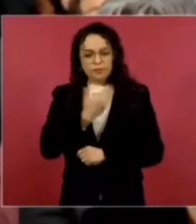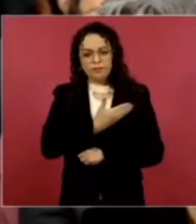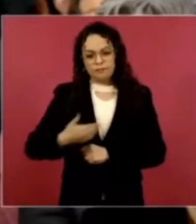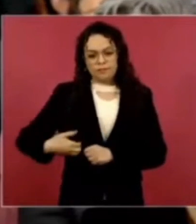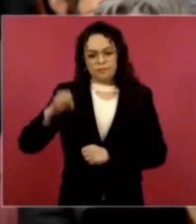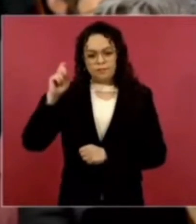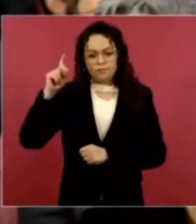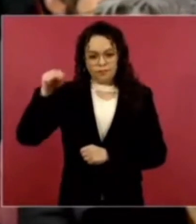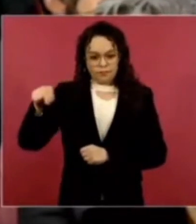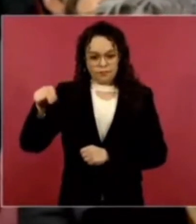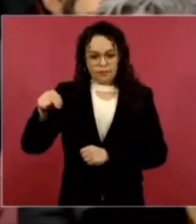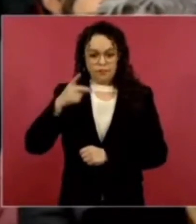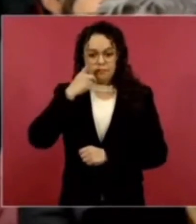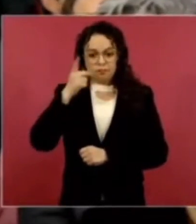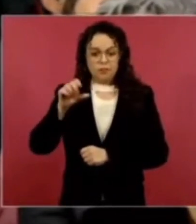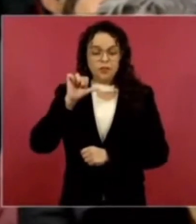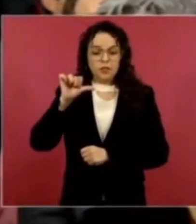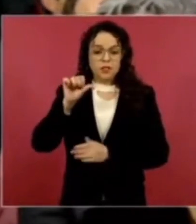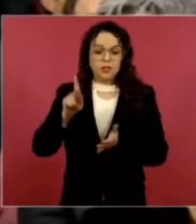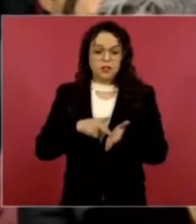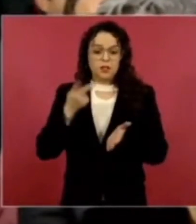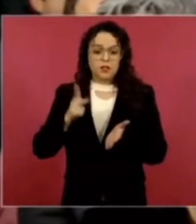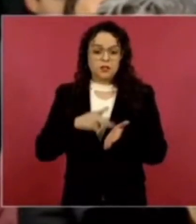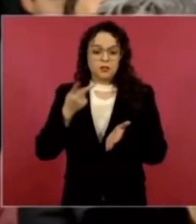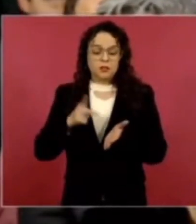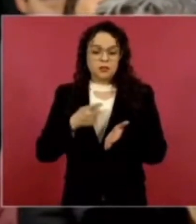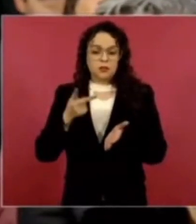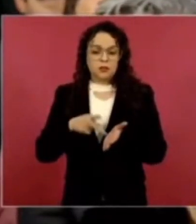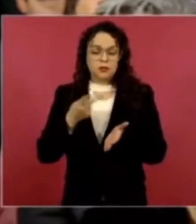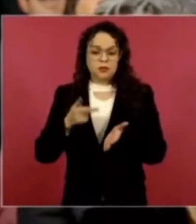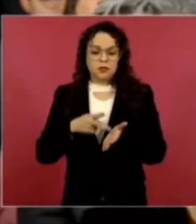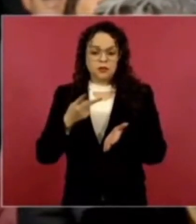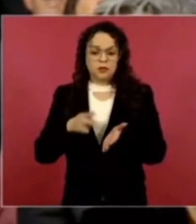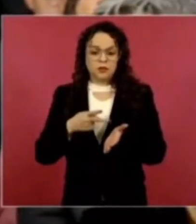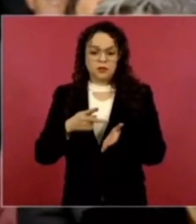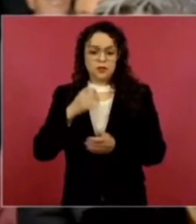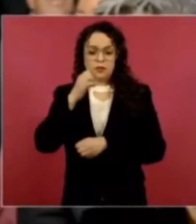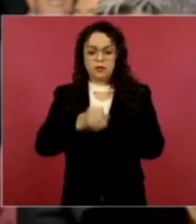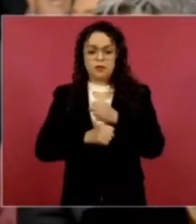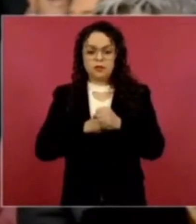dijeron 16 veces la palabra corrupción en